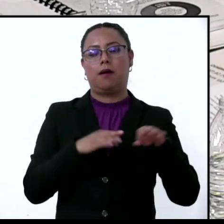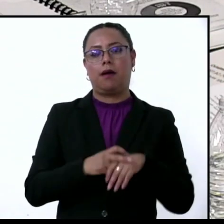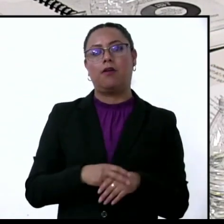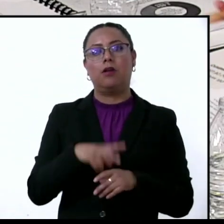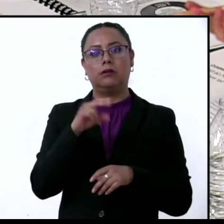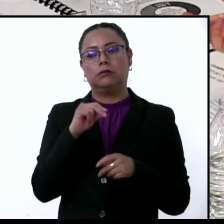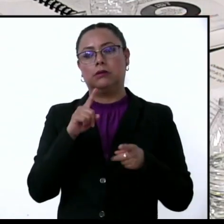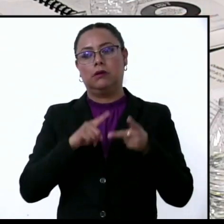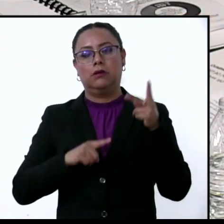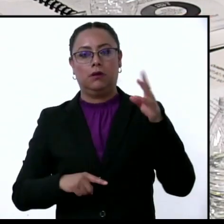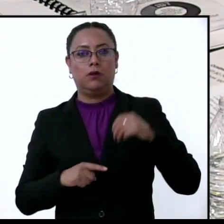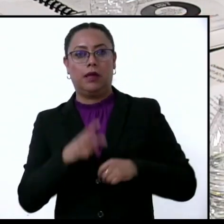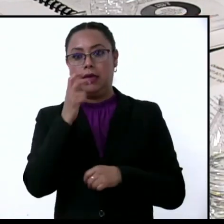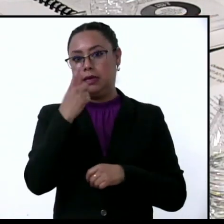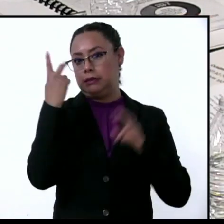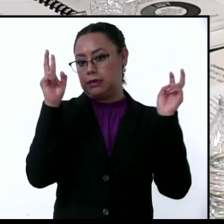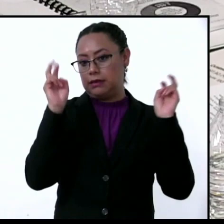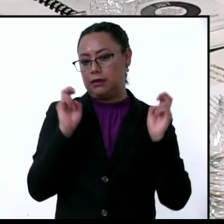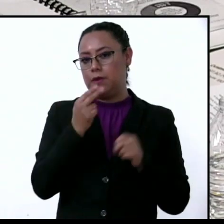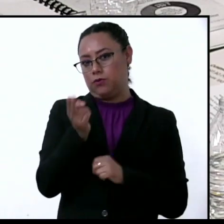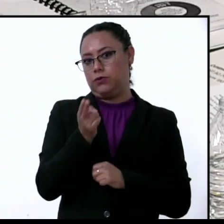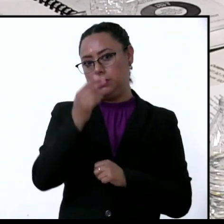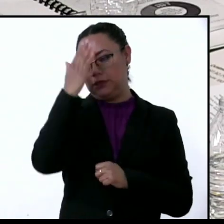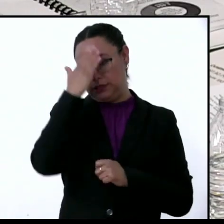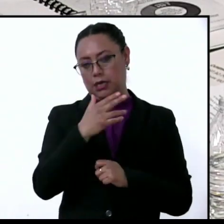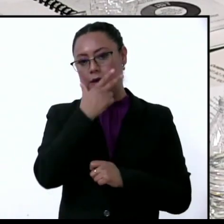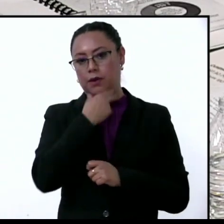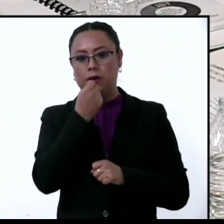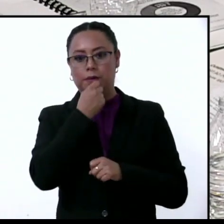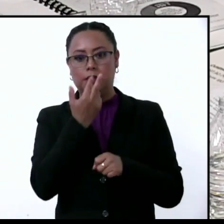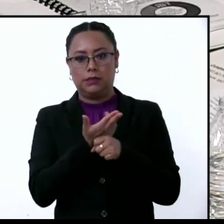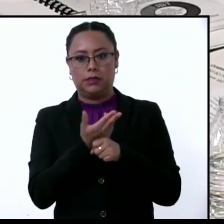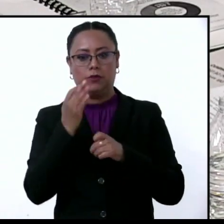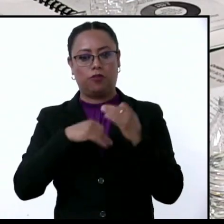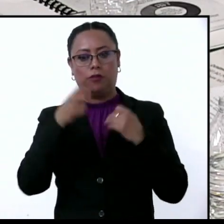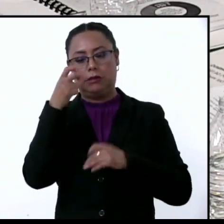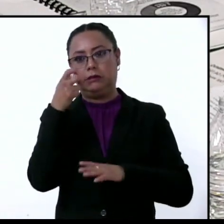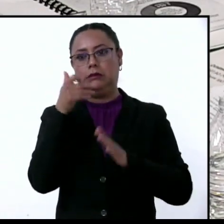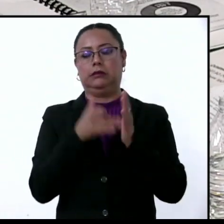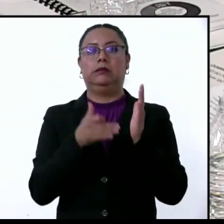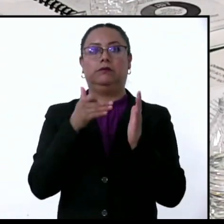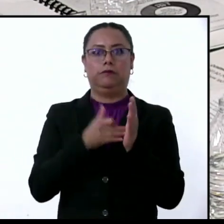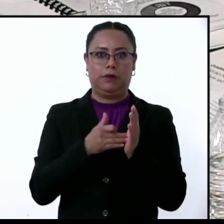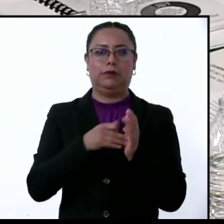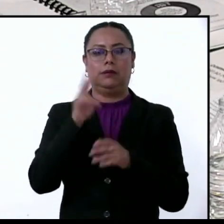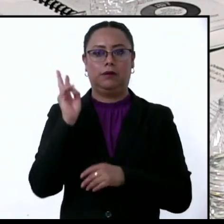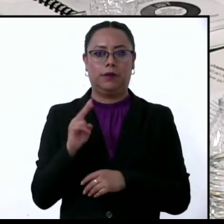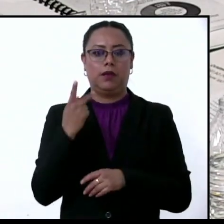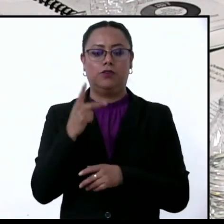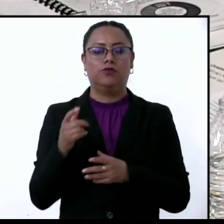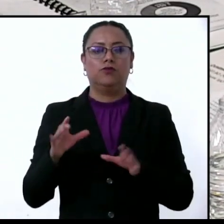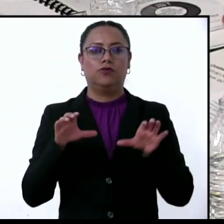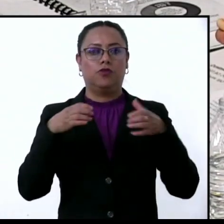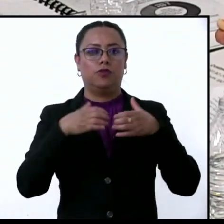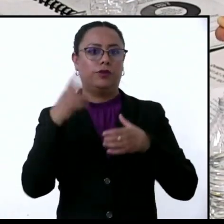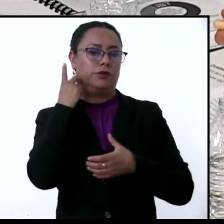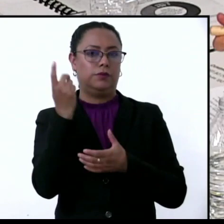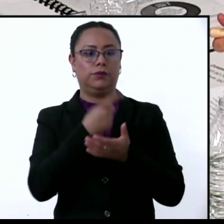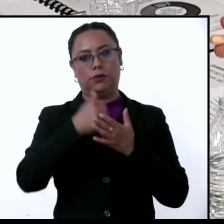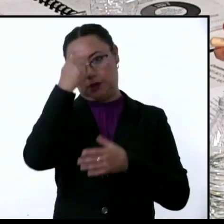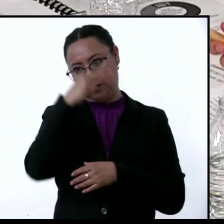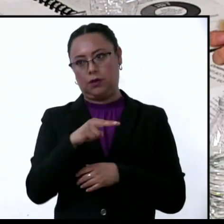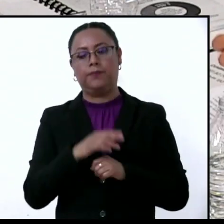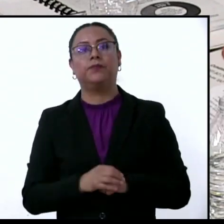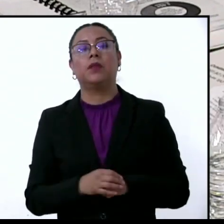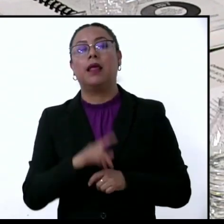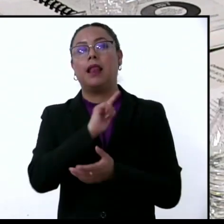que, como tú sabes, secretario, sigue siendo uno de los grandes pendientes que tiene el Congreso de la Ciudad de México, la emisión de la Ley de